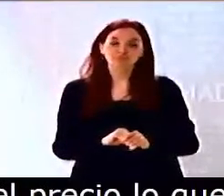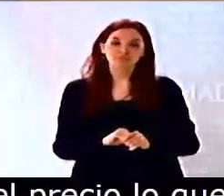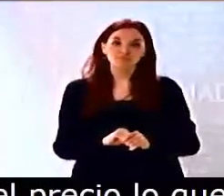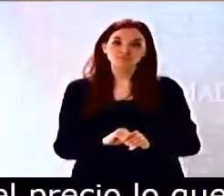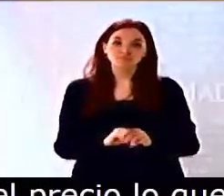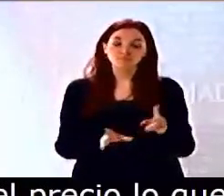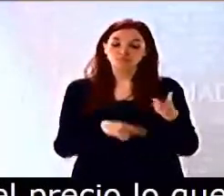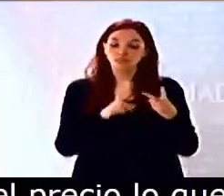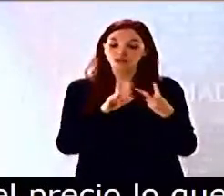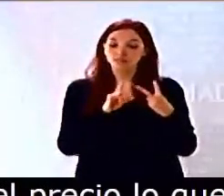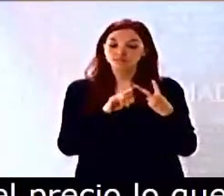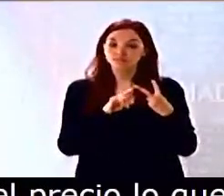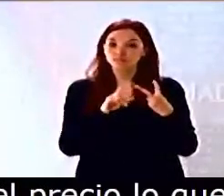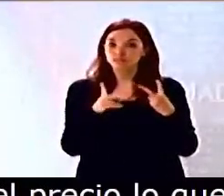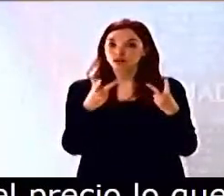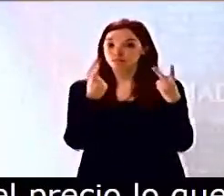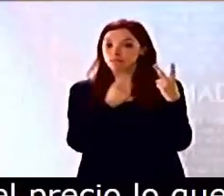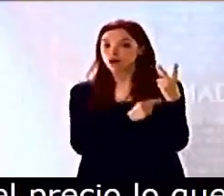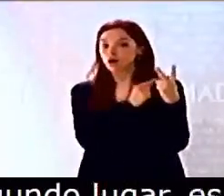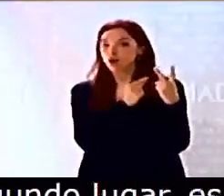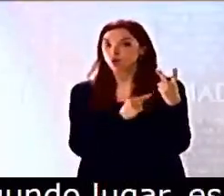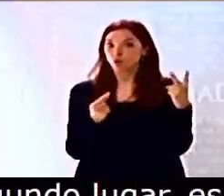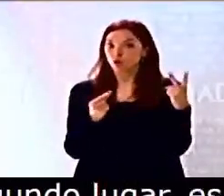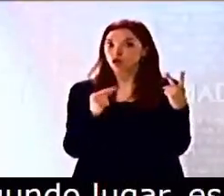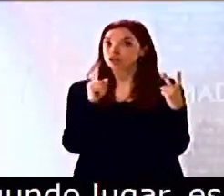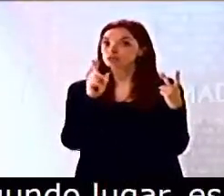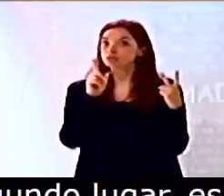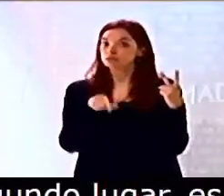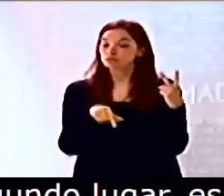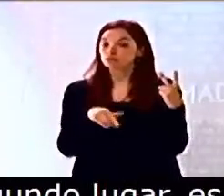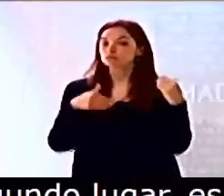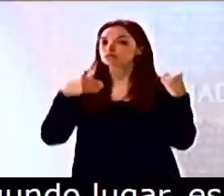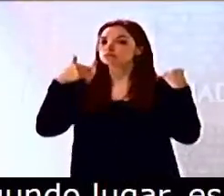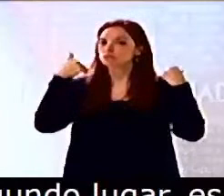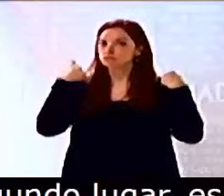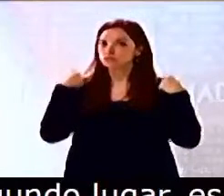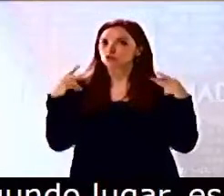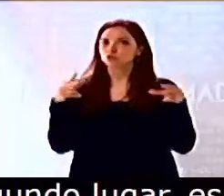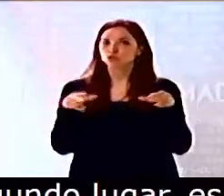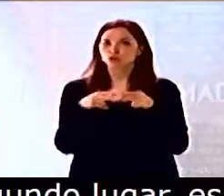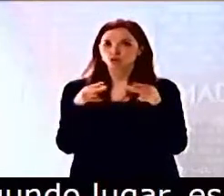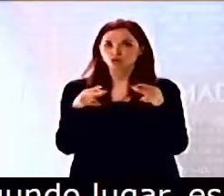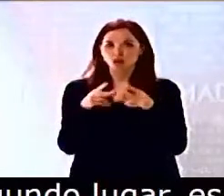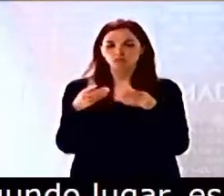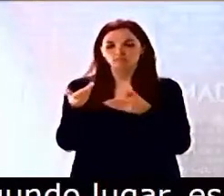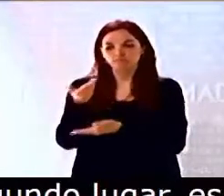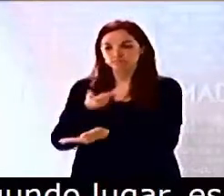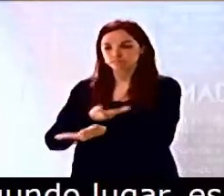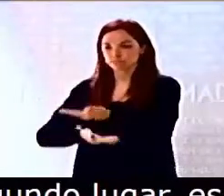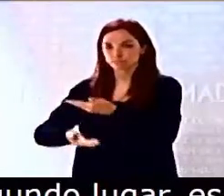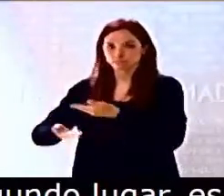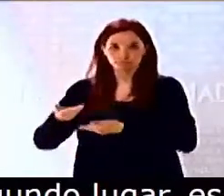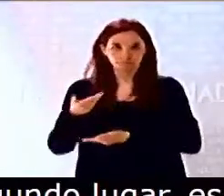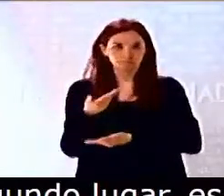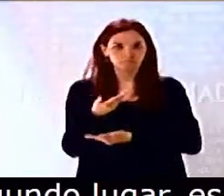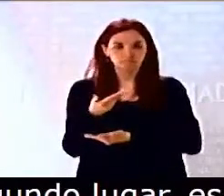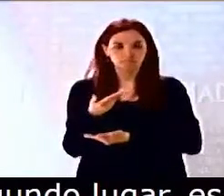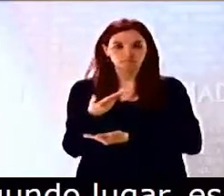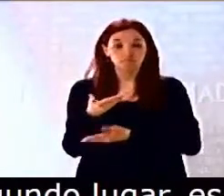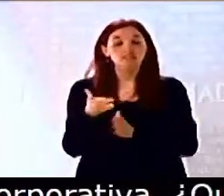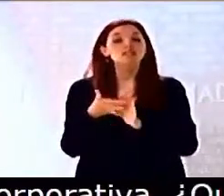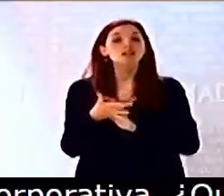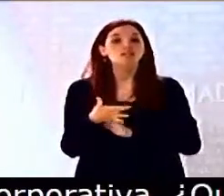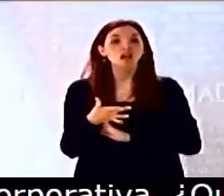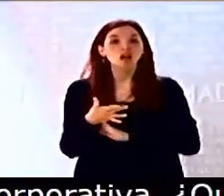Y, en segundo lugar, es una vacuna que tenía una alta responsabilidad social corporativa. ¿Qué quiere decir esto? Que